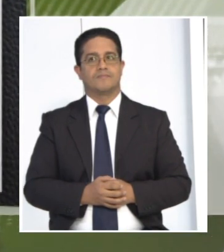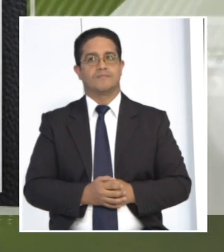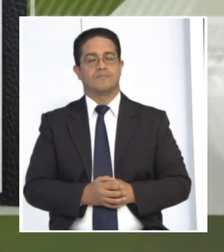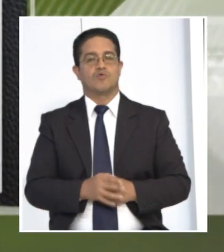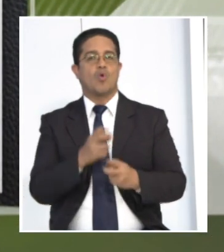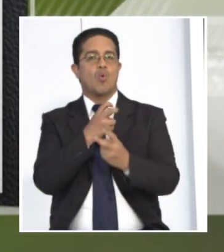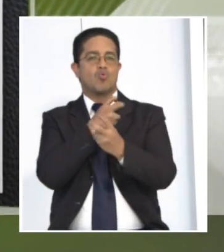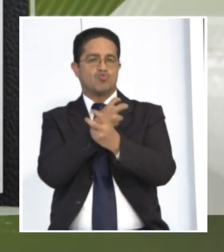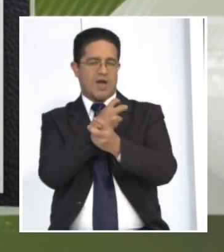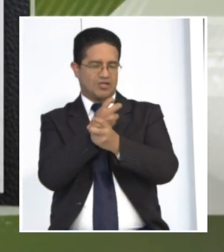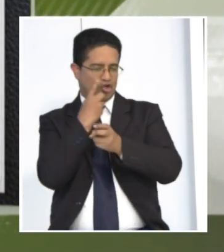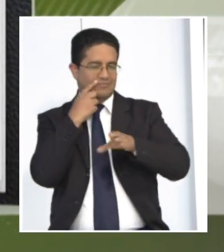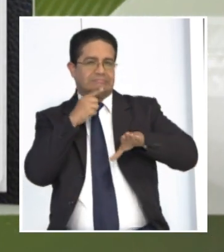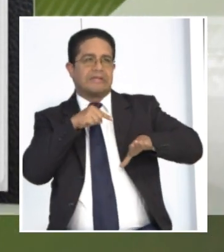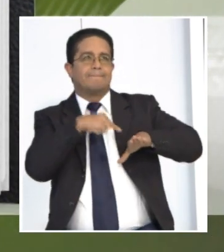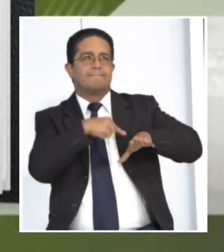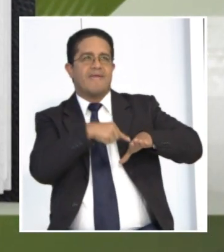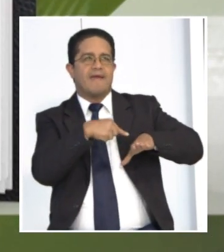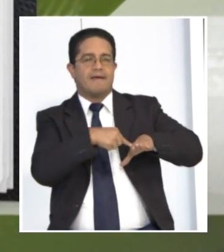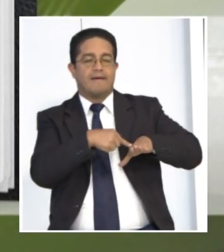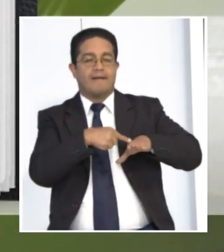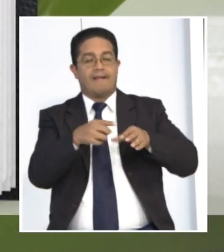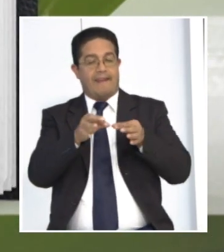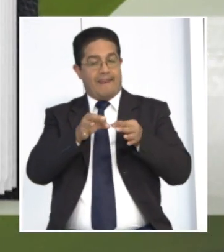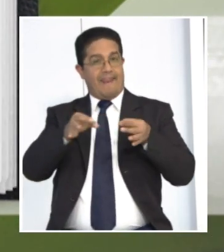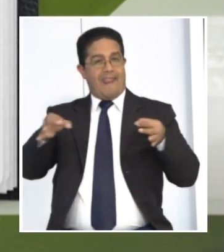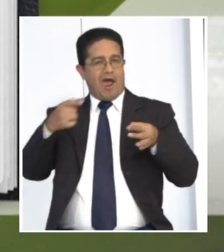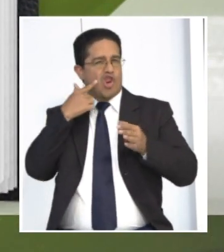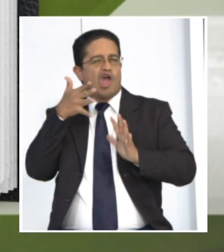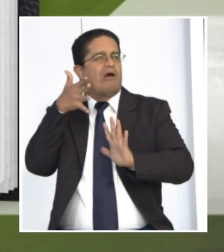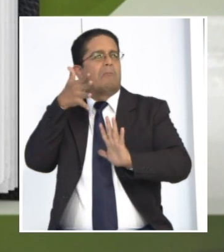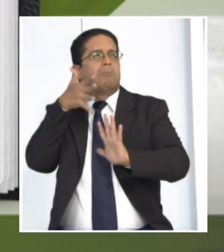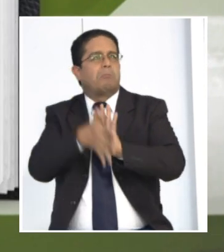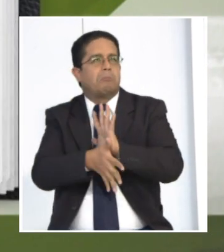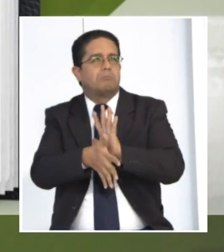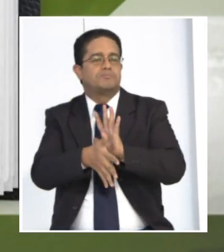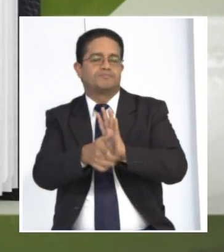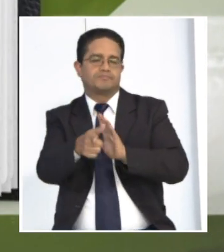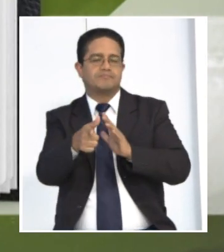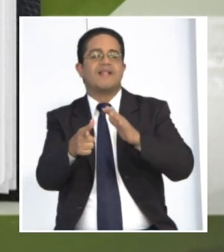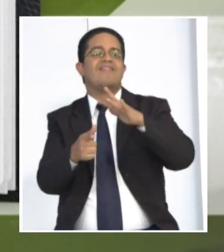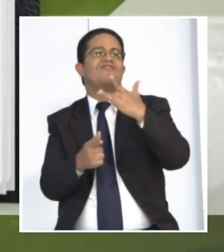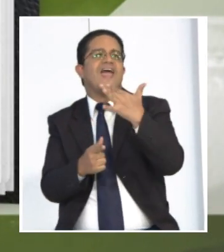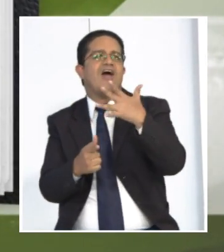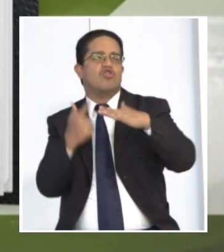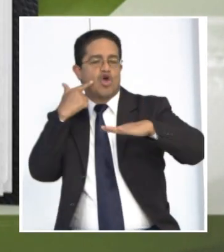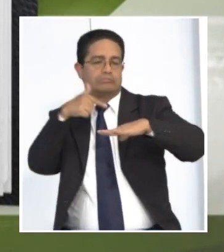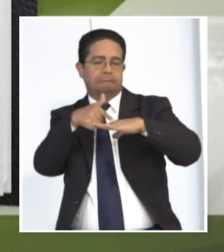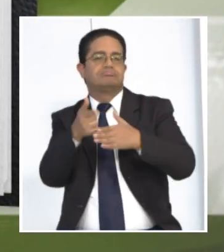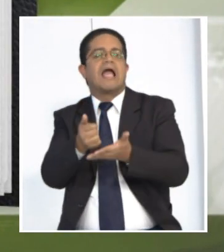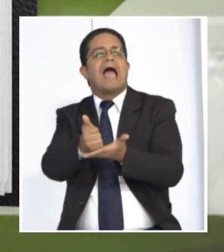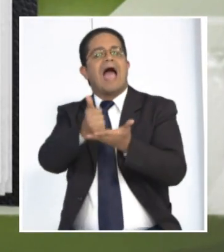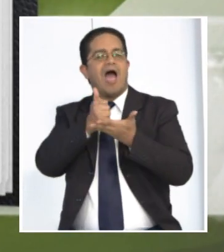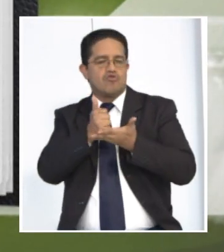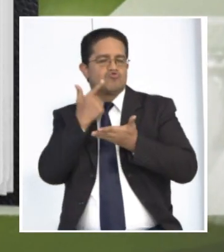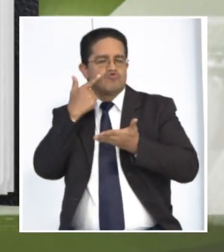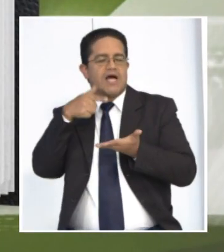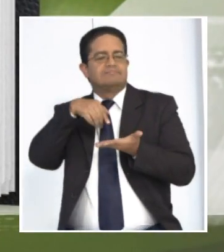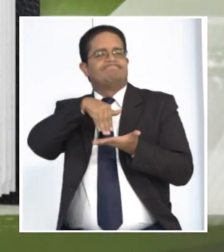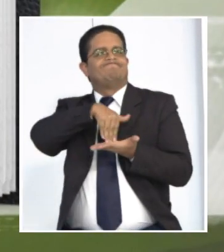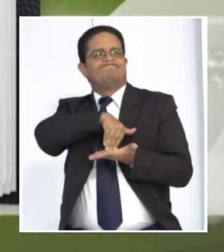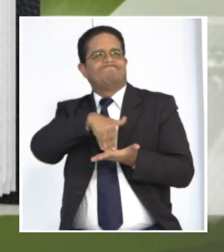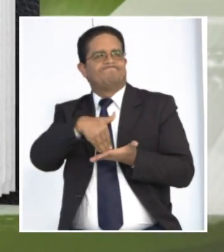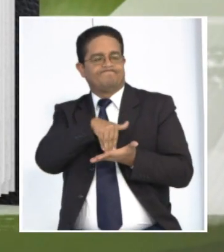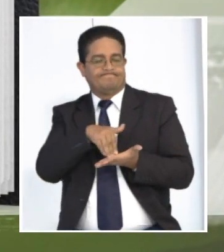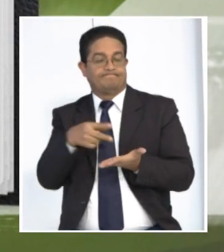Huesos metatarsianos, huesos largos del pie que conectan el tobillo con los dedos, también ayudan a guardar el equilibrio al